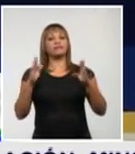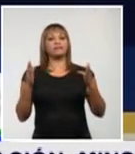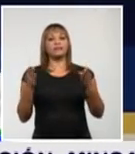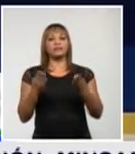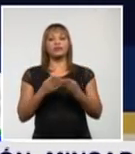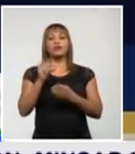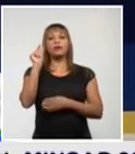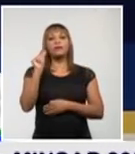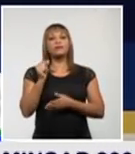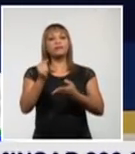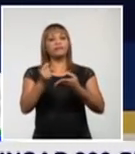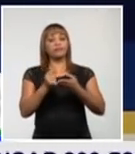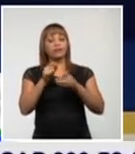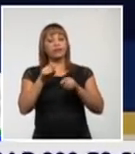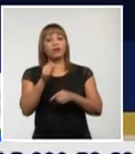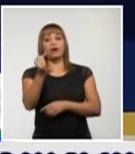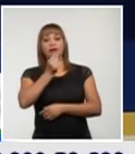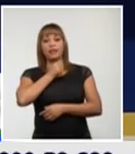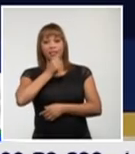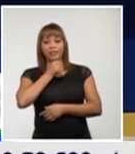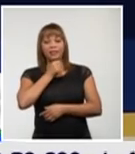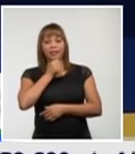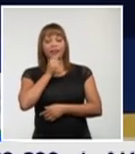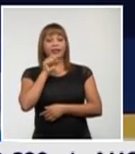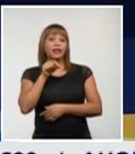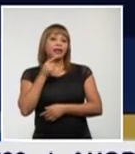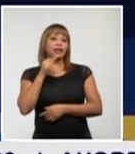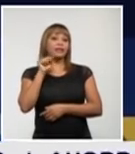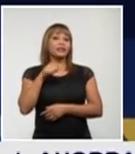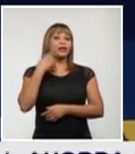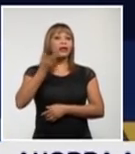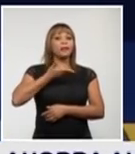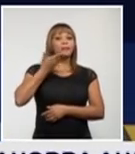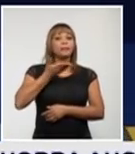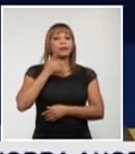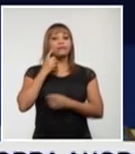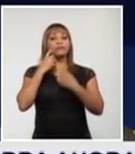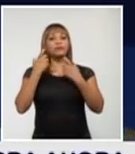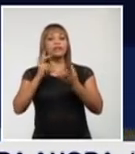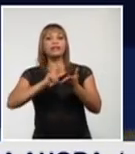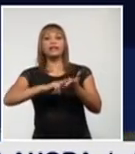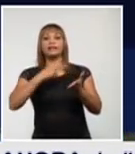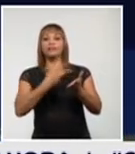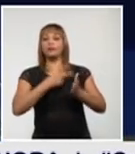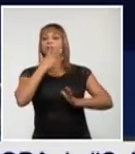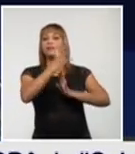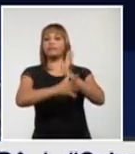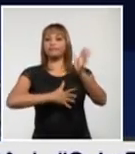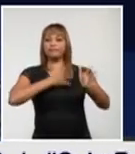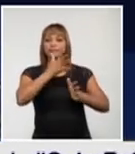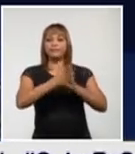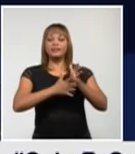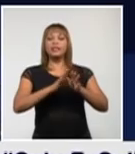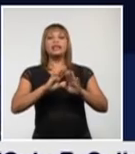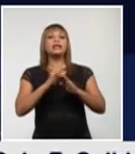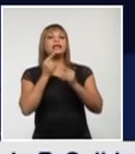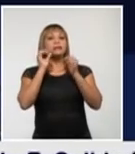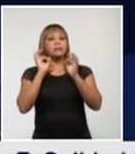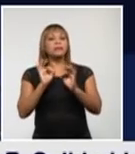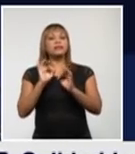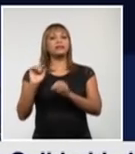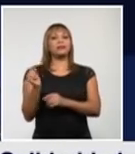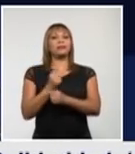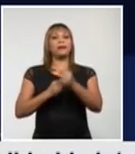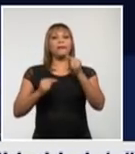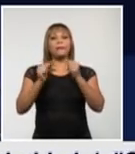transmisión, a Abdiel, que hace comentarios importantes, la intérprete de lengua de señas, y sobre todo a todas las personas que